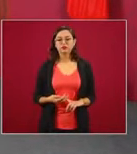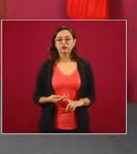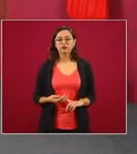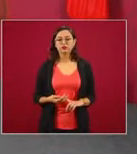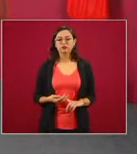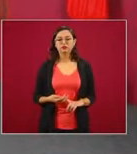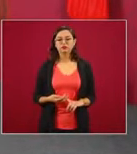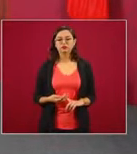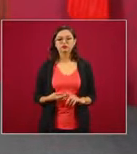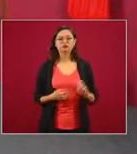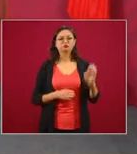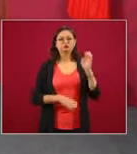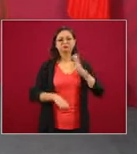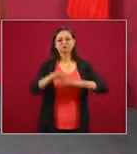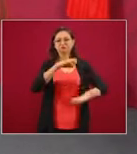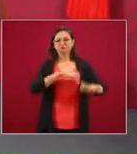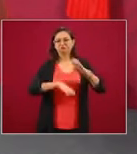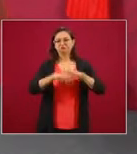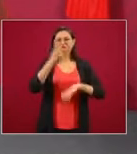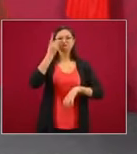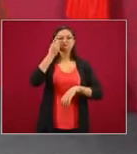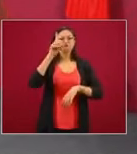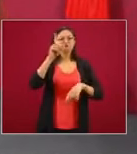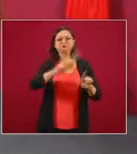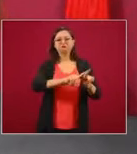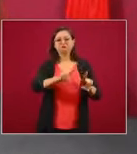Son empresarios porque ellos,